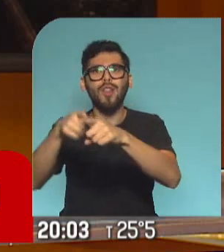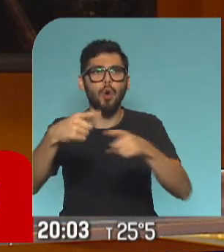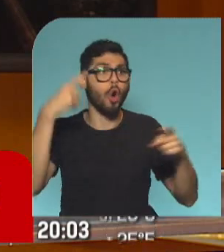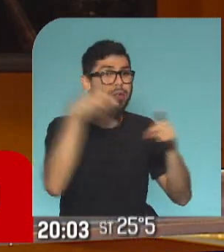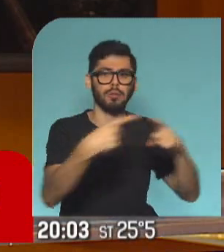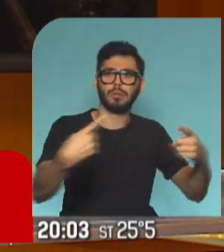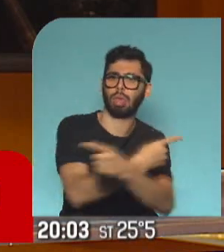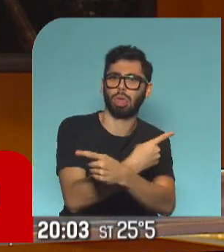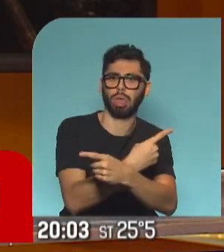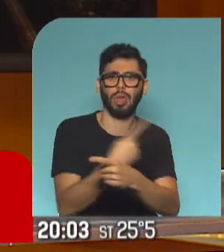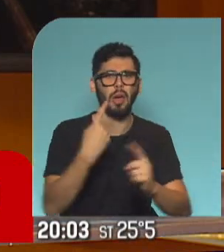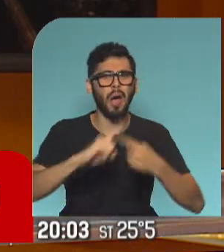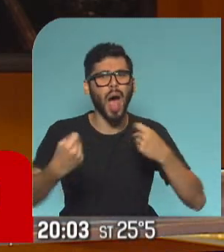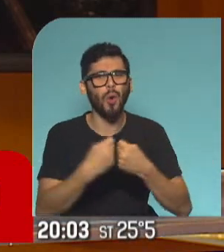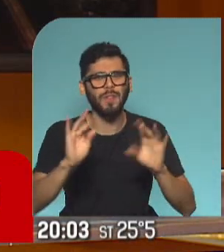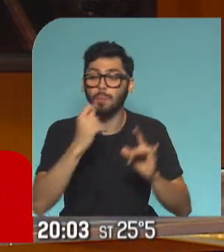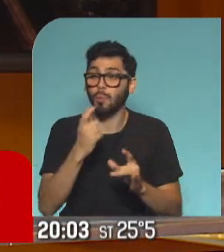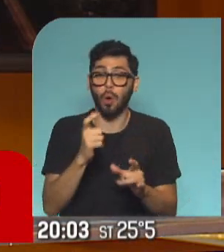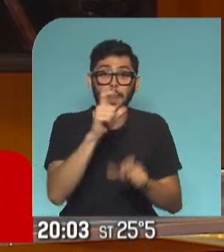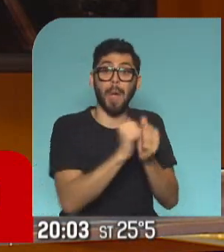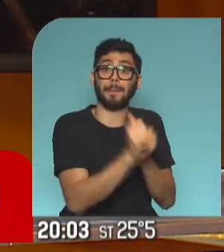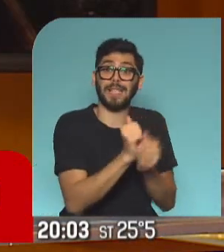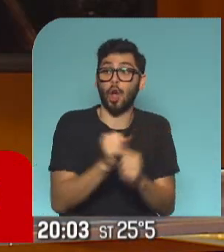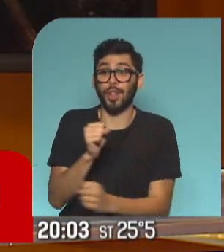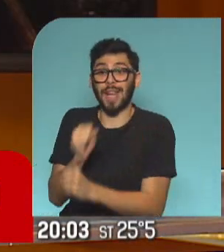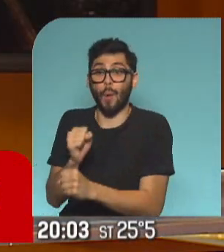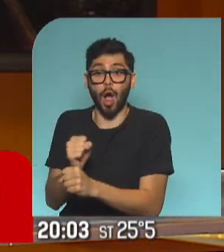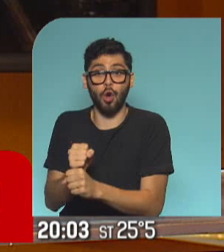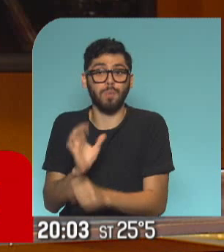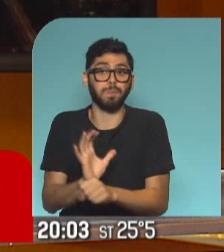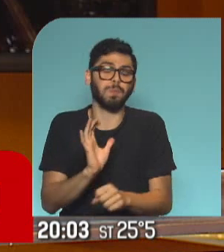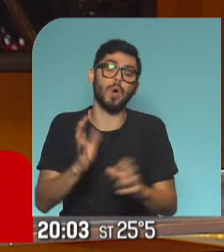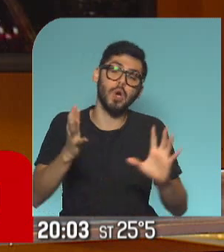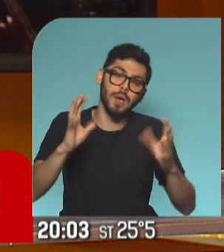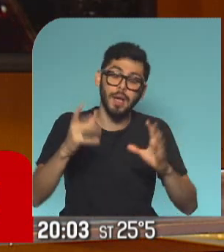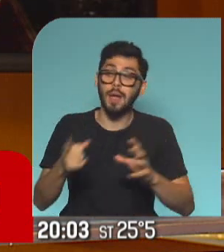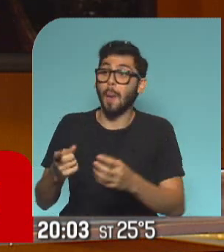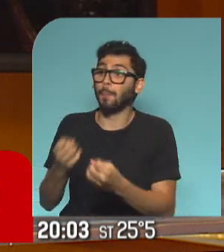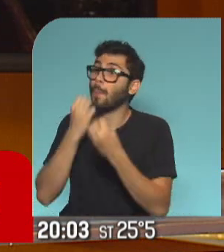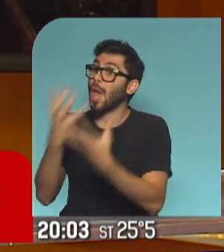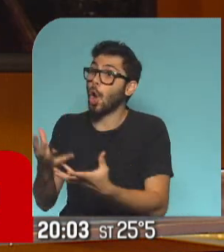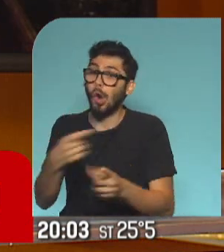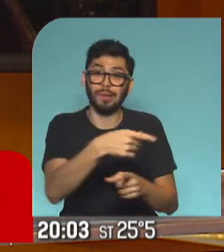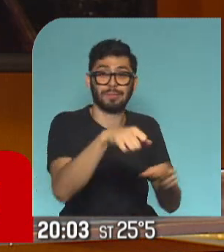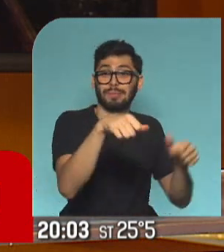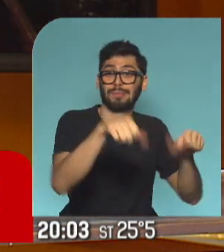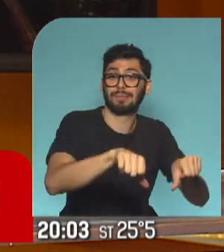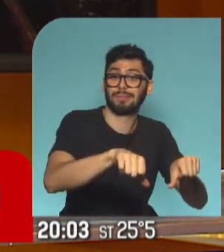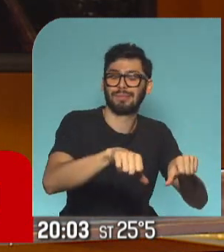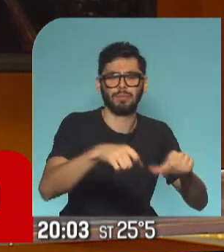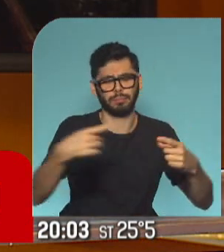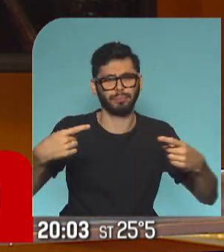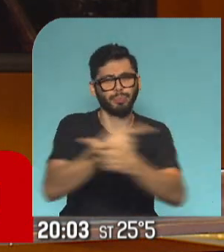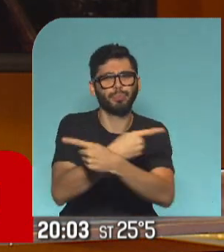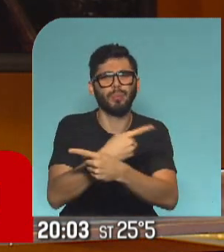y los empresarios digamos para que uno mejore el otro tiene que empeorar para decirlo de una manera un poco lineal cómo se da eso